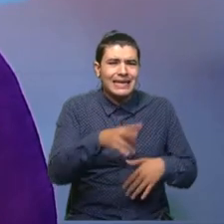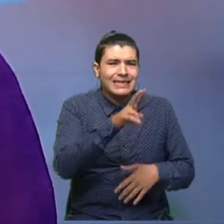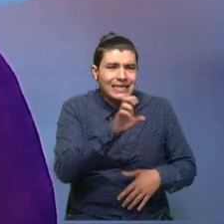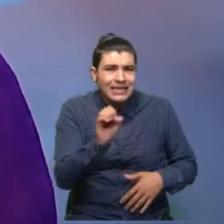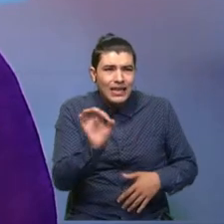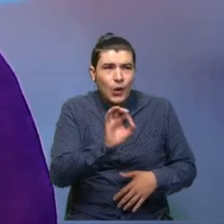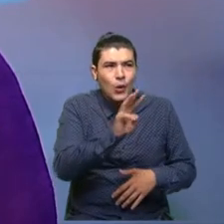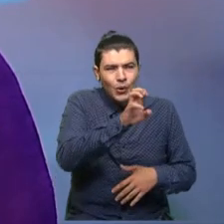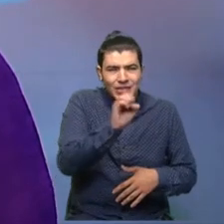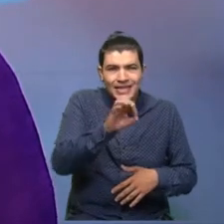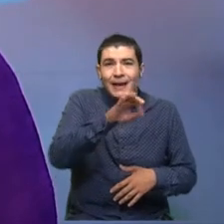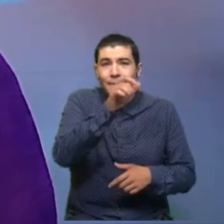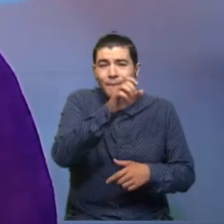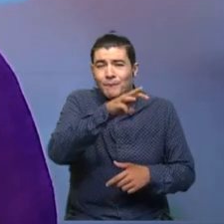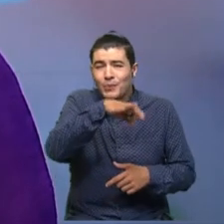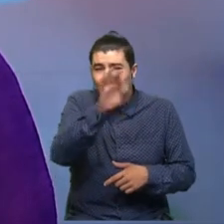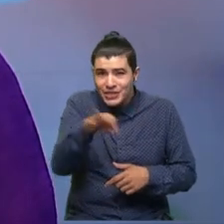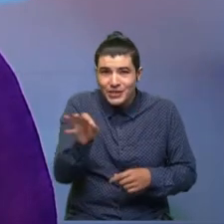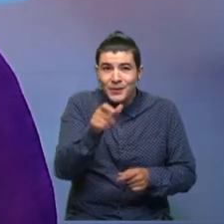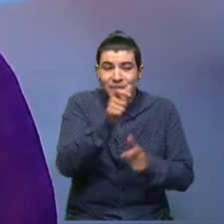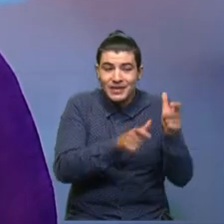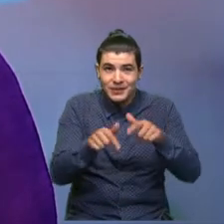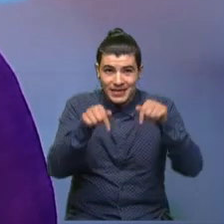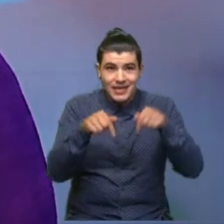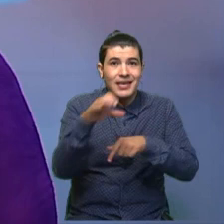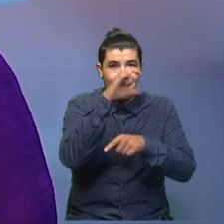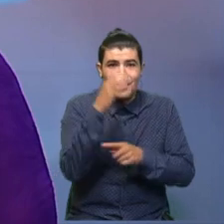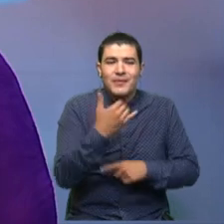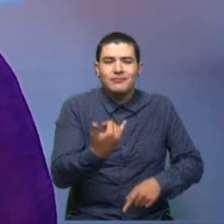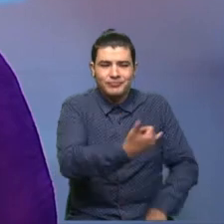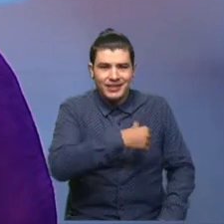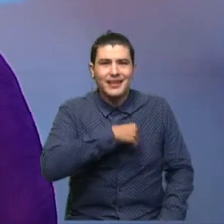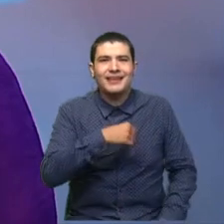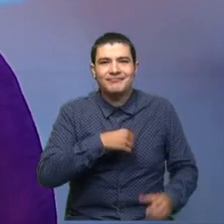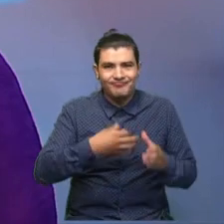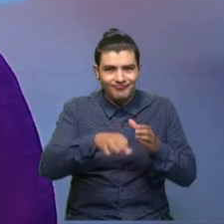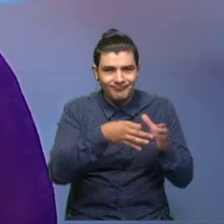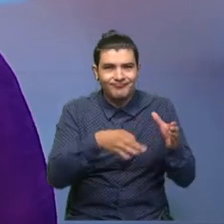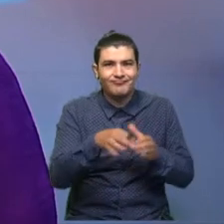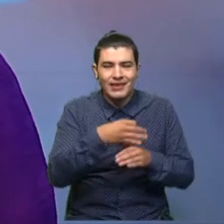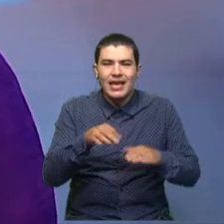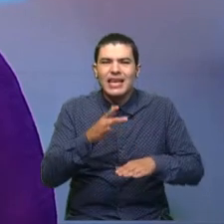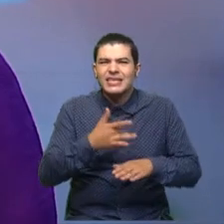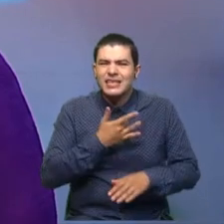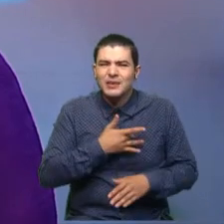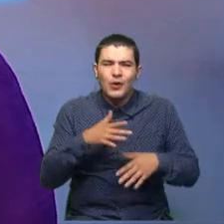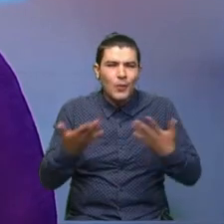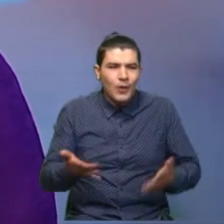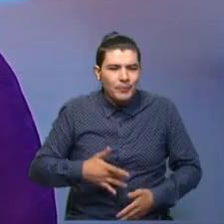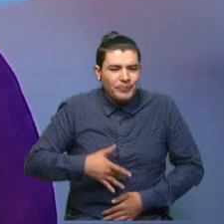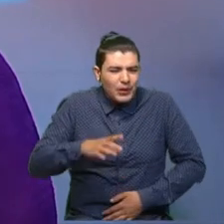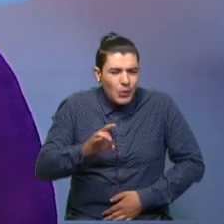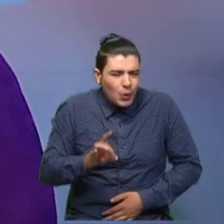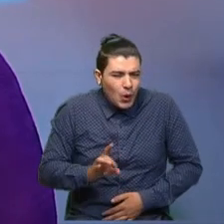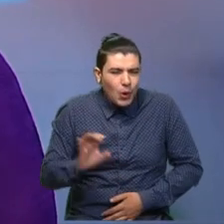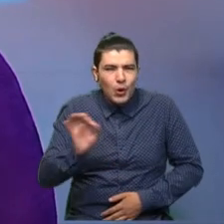de los colombianos sufrimos de infección por Helicobacter pylori y va a producir síntomas como dolor abdominal,